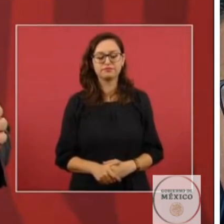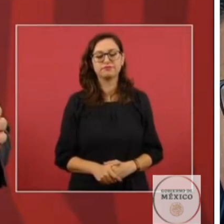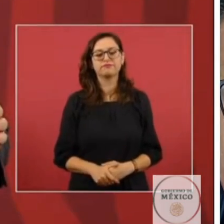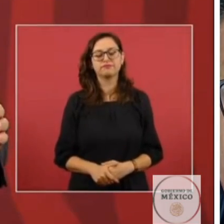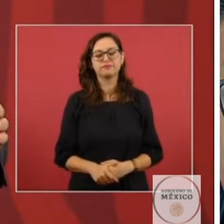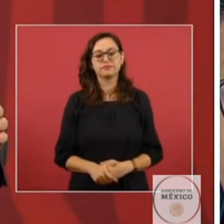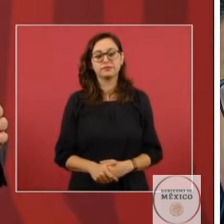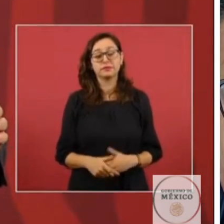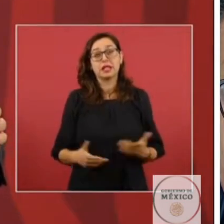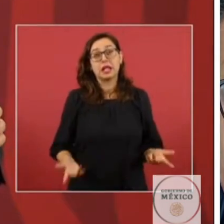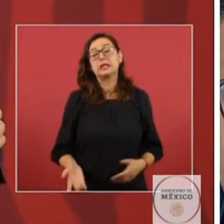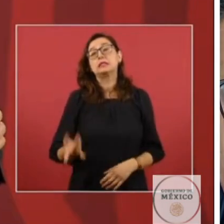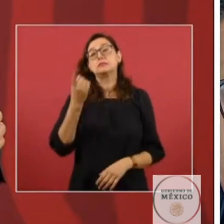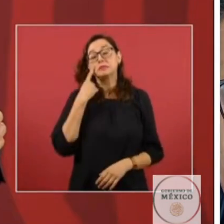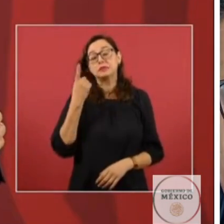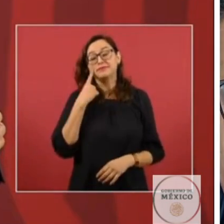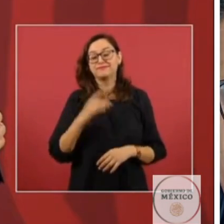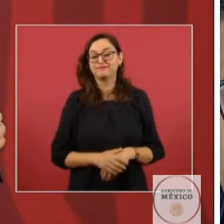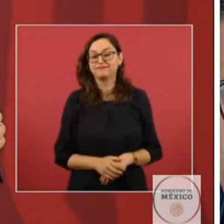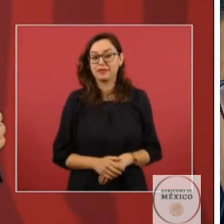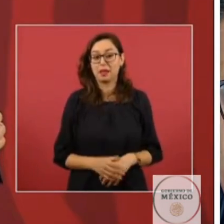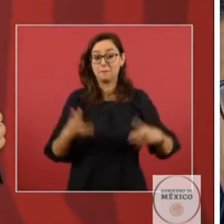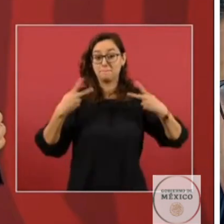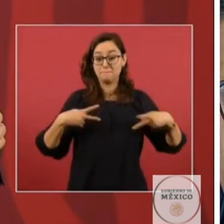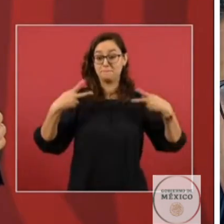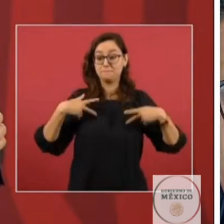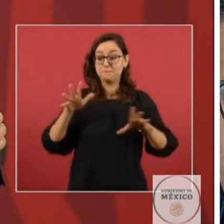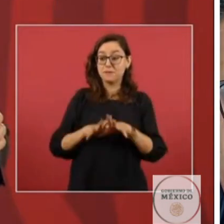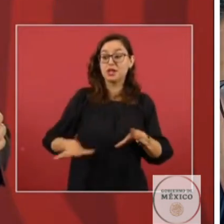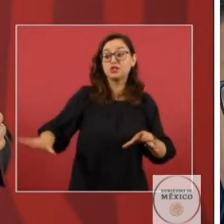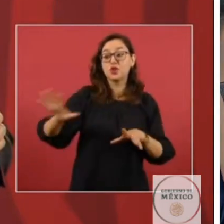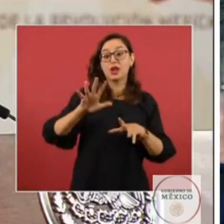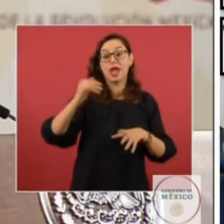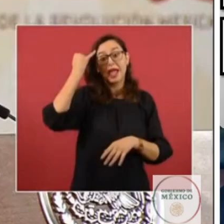existe un diálogo permanente, fluido, sistemático.